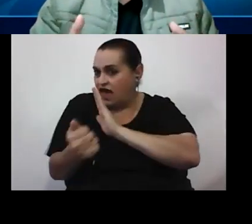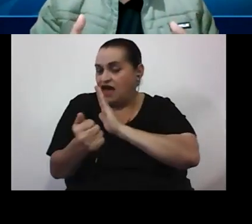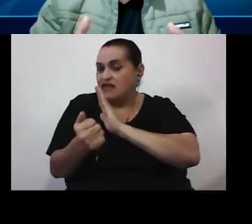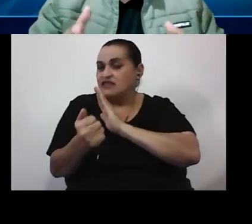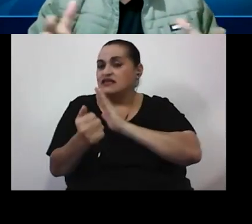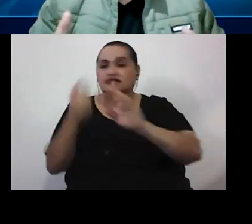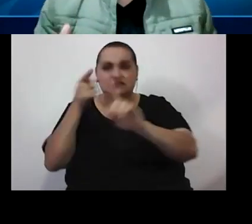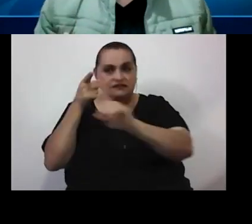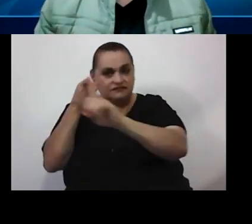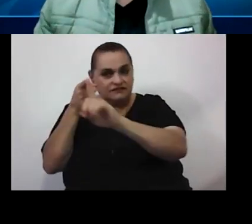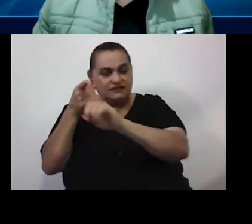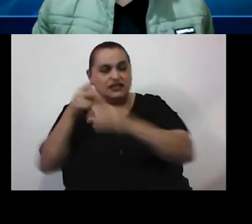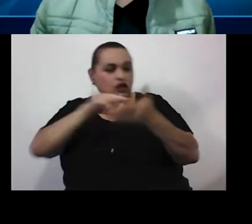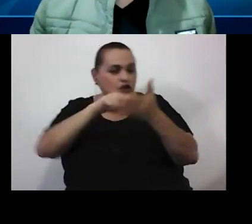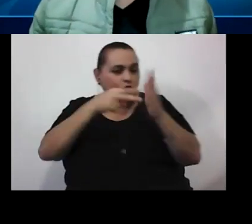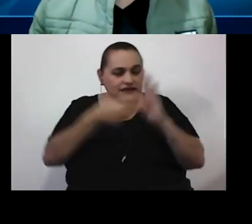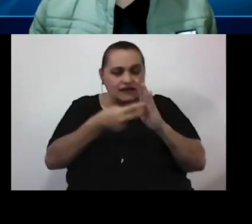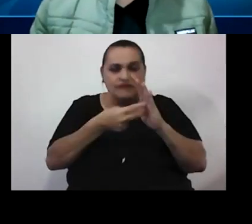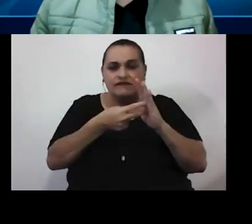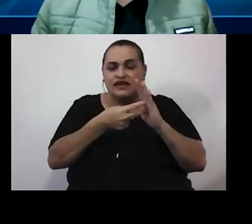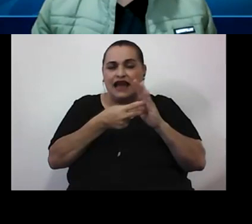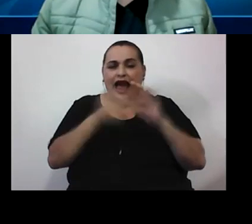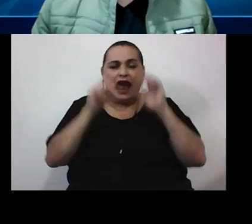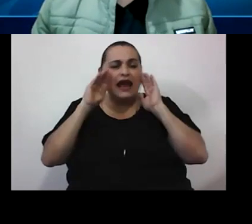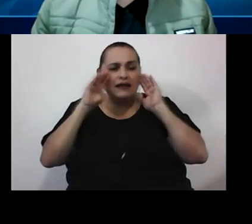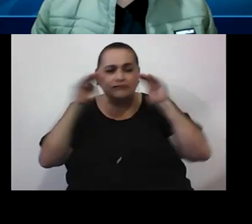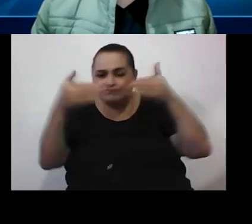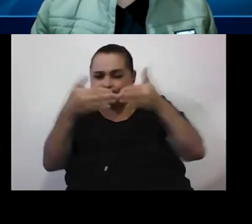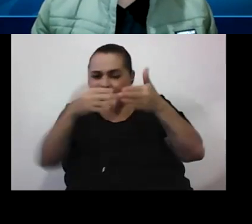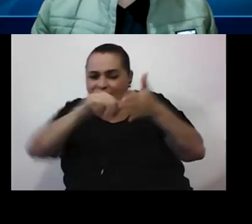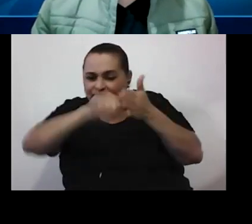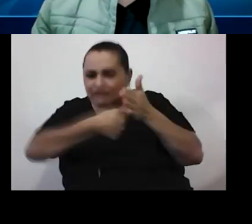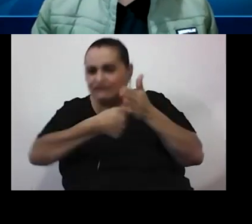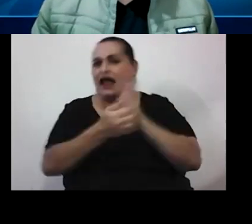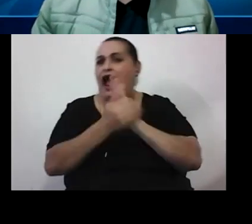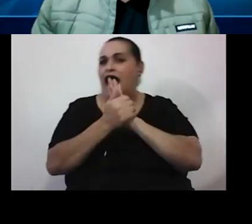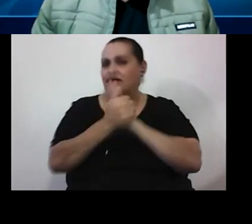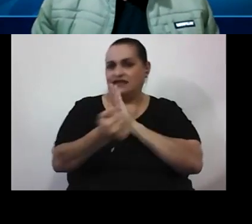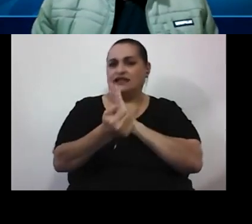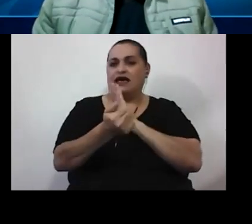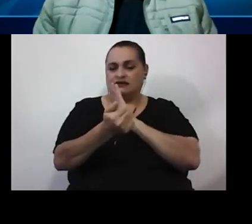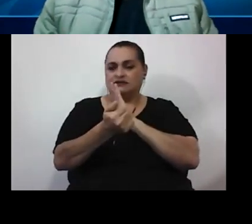línea de lo que significa enfatizar en habilidades.